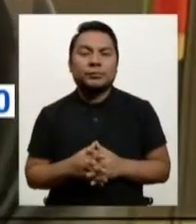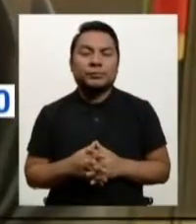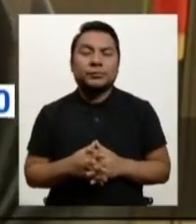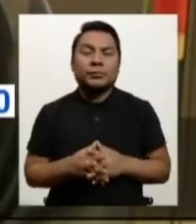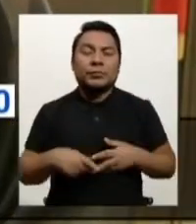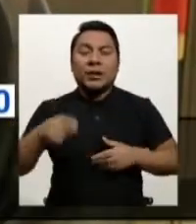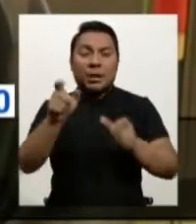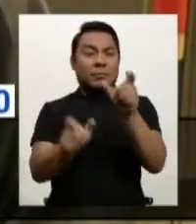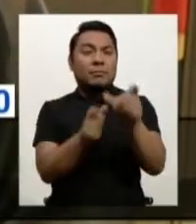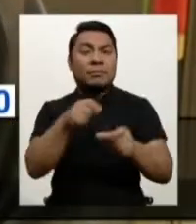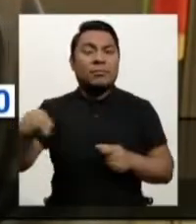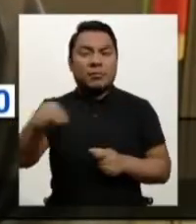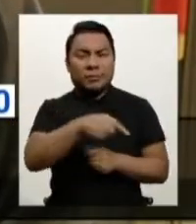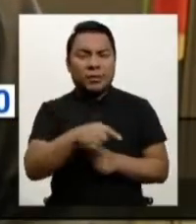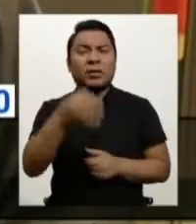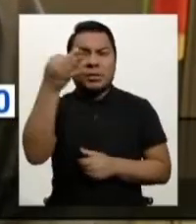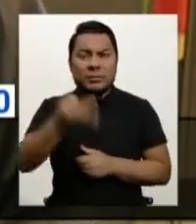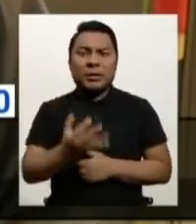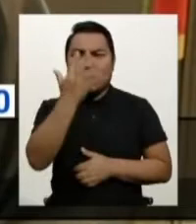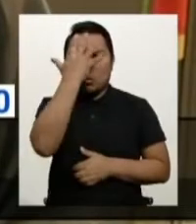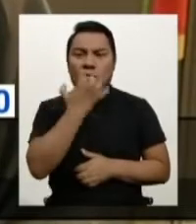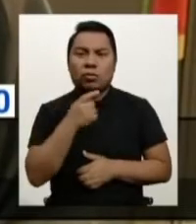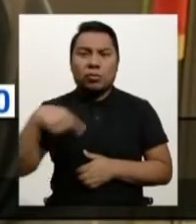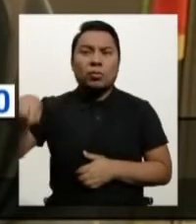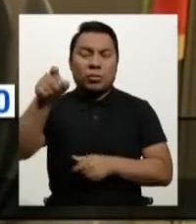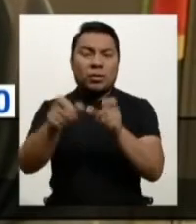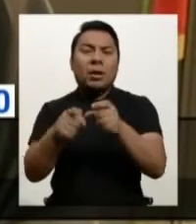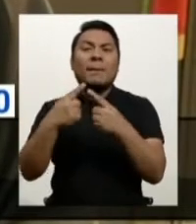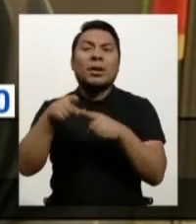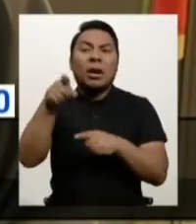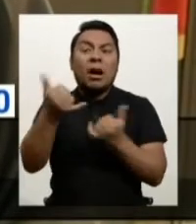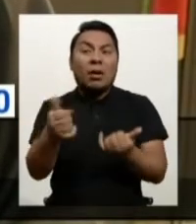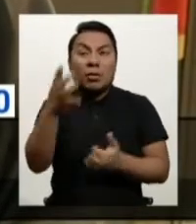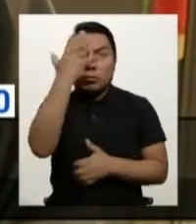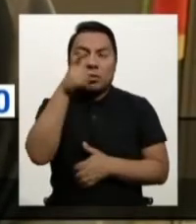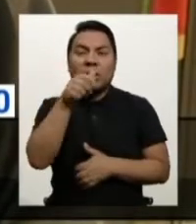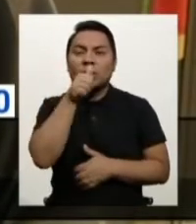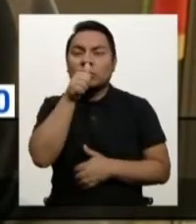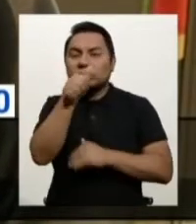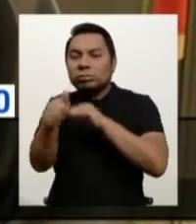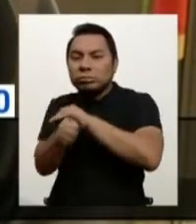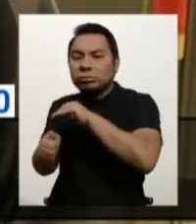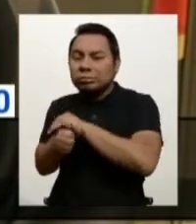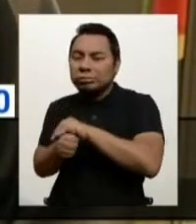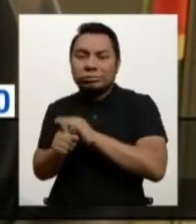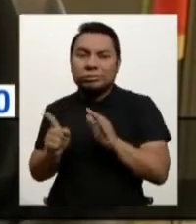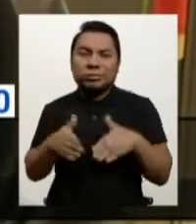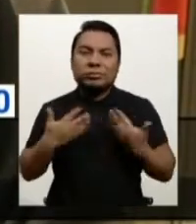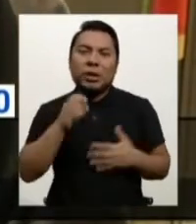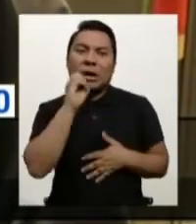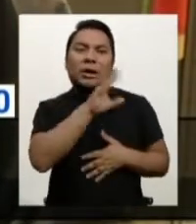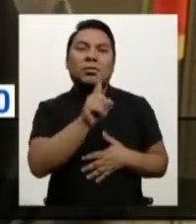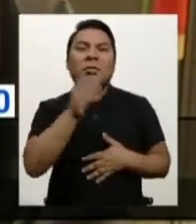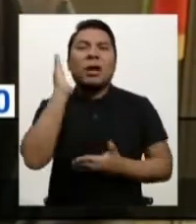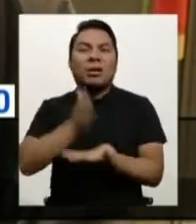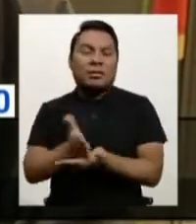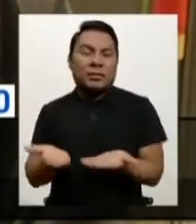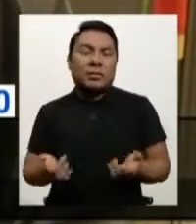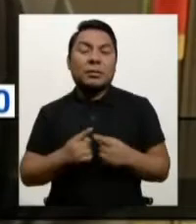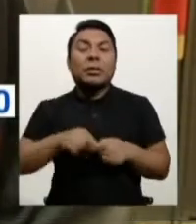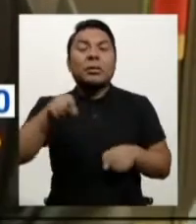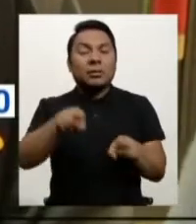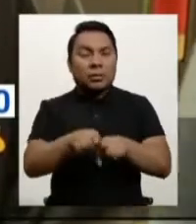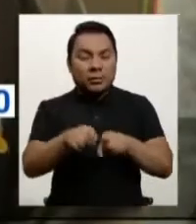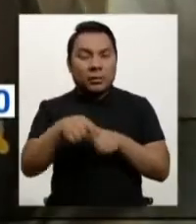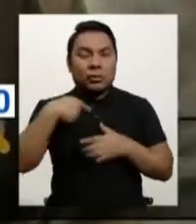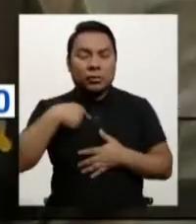La gente está realmente enojada, pero ellos tienen que esconderse ahora mismo. Como lugareño que creció en un futón de